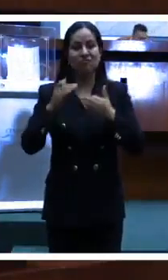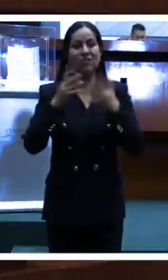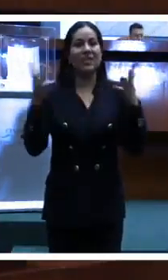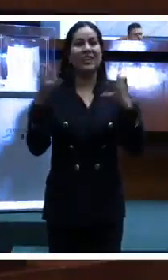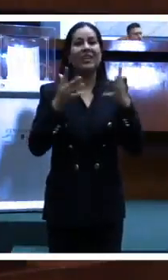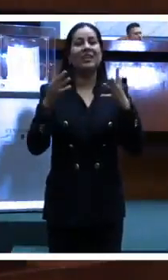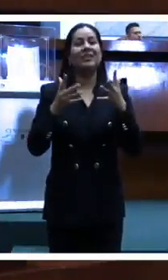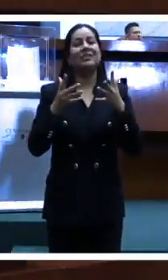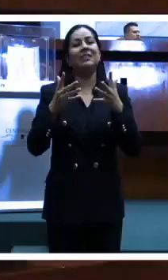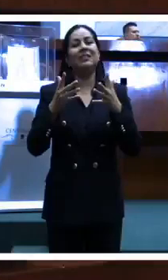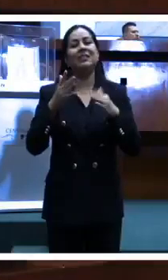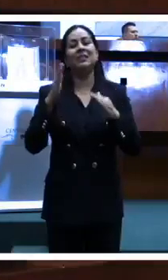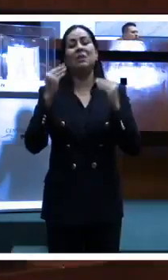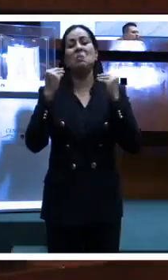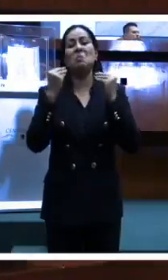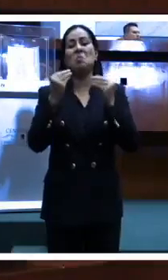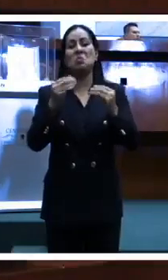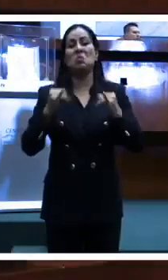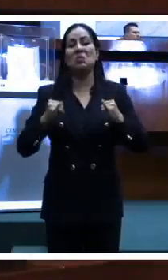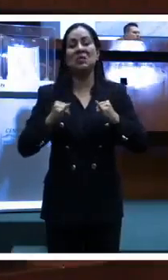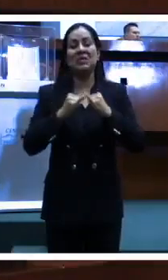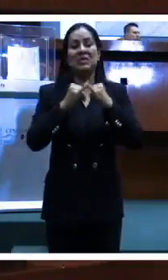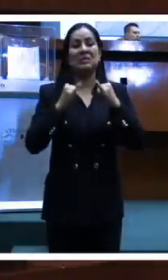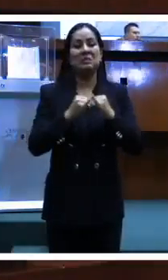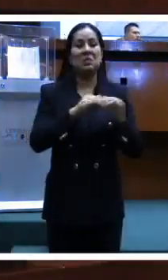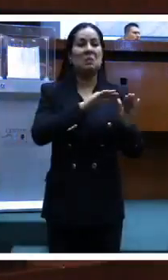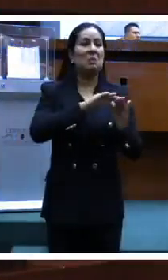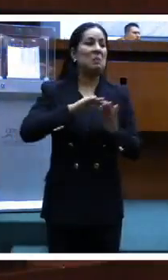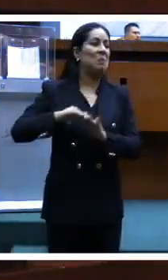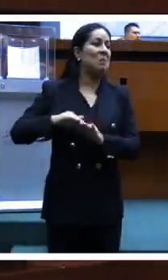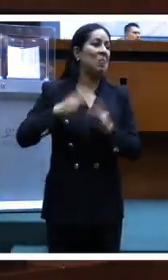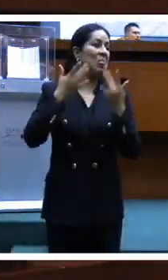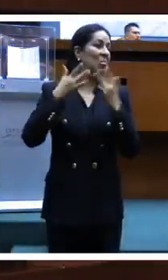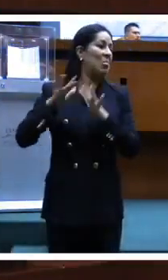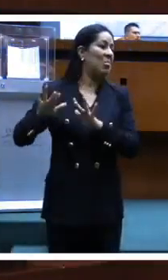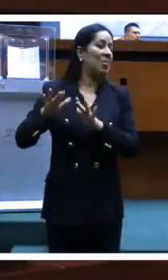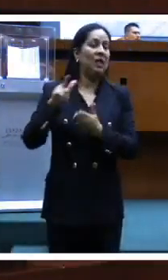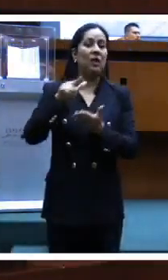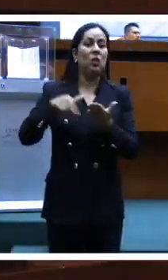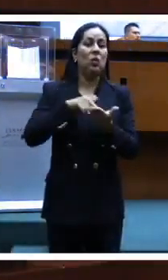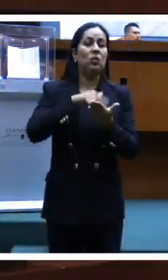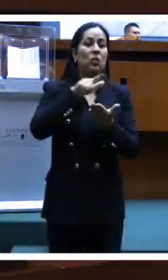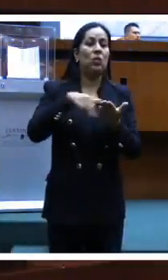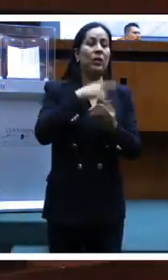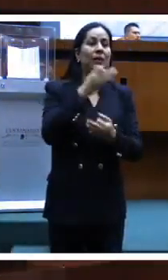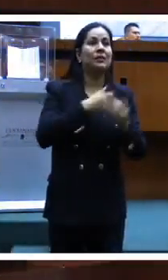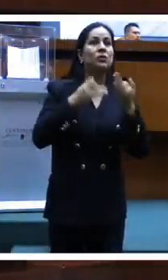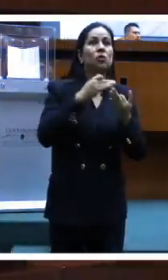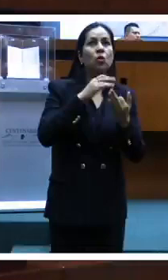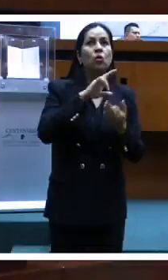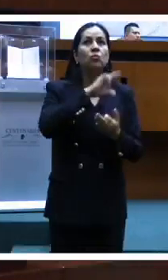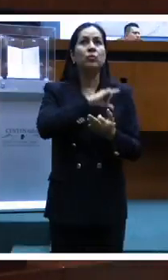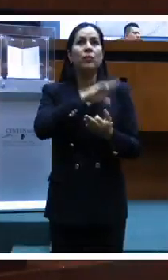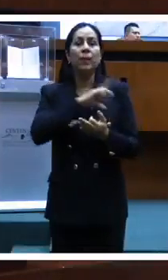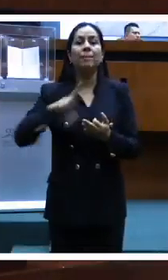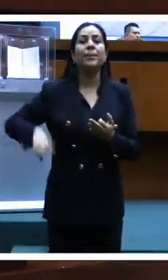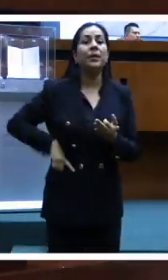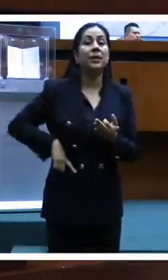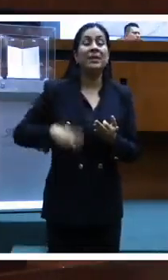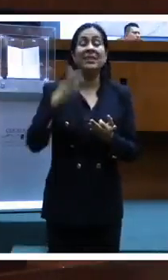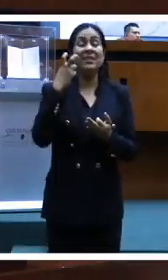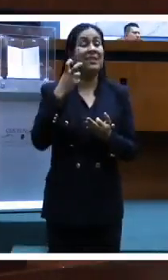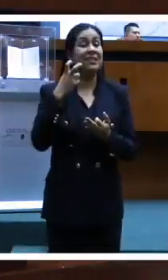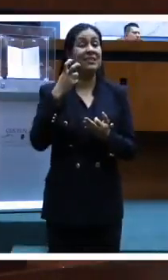hace la mayoría de las instituciones por acción y omisión en todos los espacios públicos y privados. Y si esto no